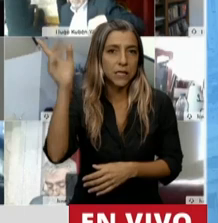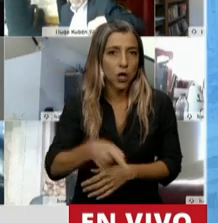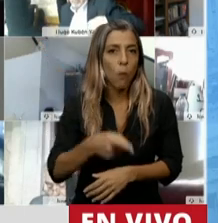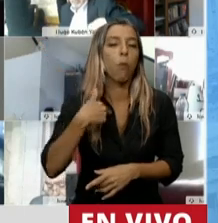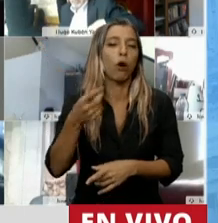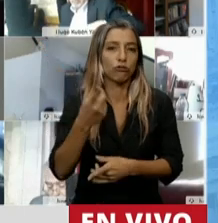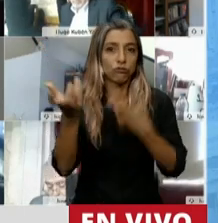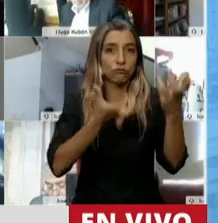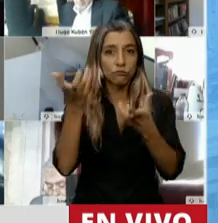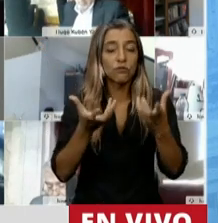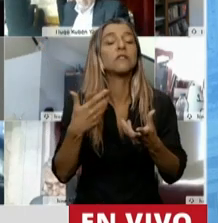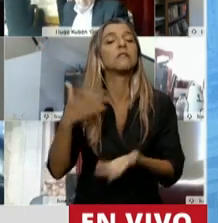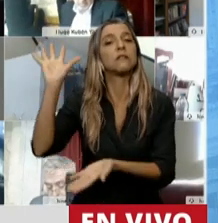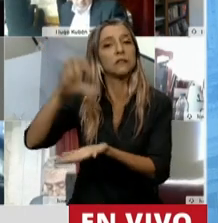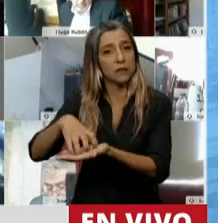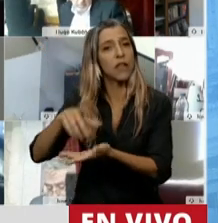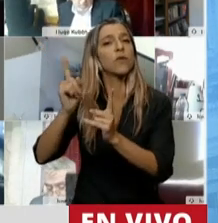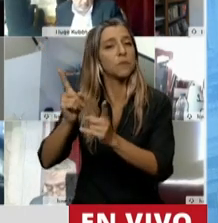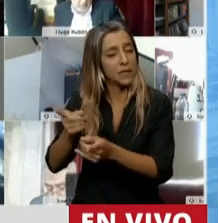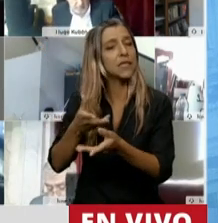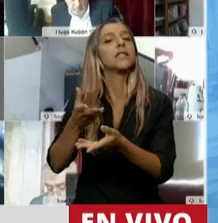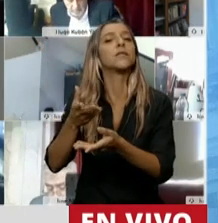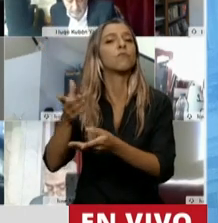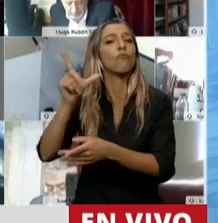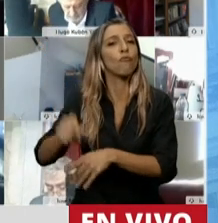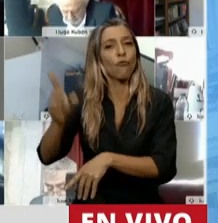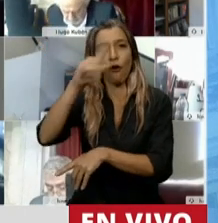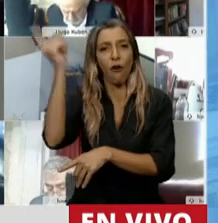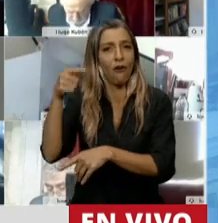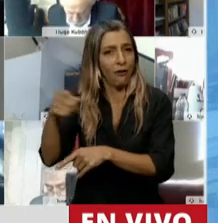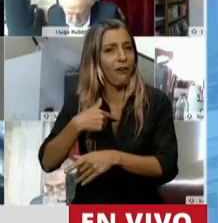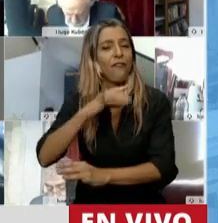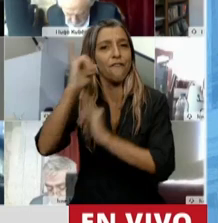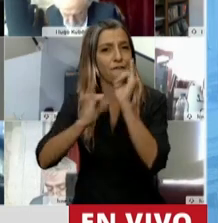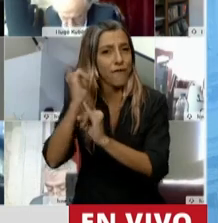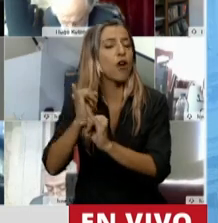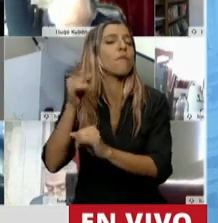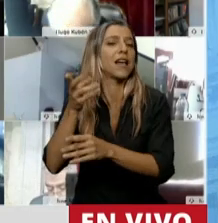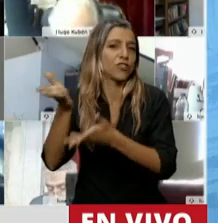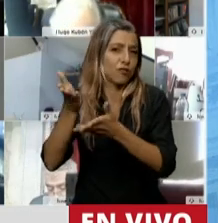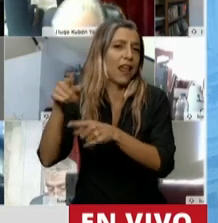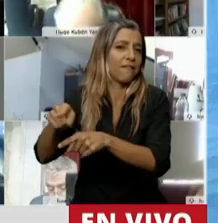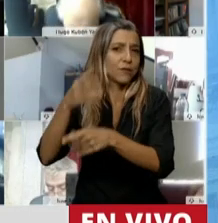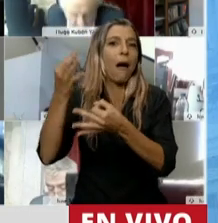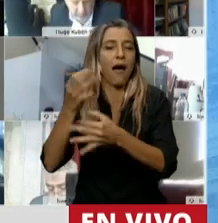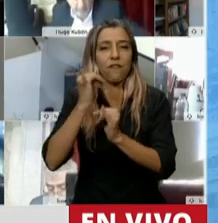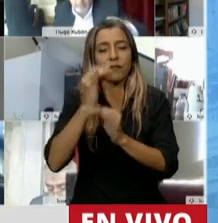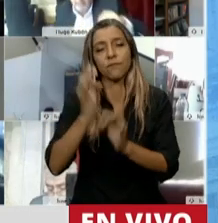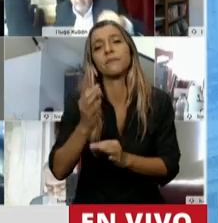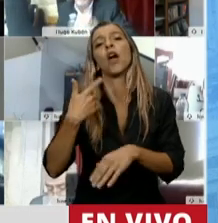el Sistema Federal de Manejo del Fuego, lo dijeron 25.000 diputados y diputadas, son resultado de la acción